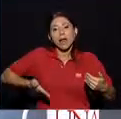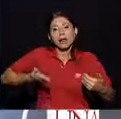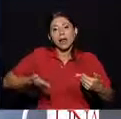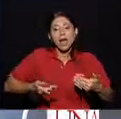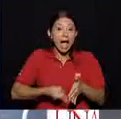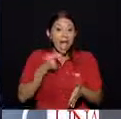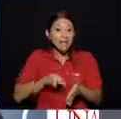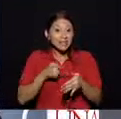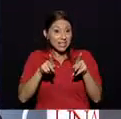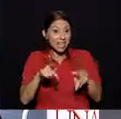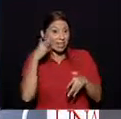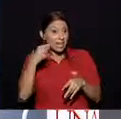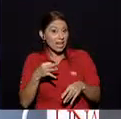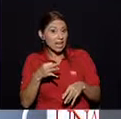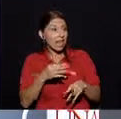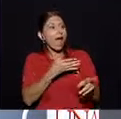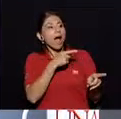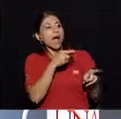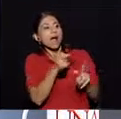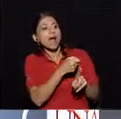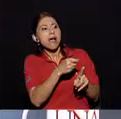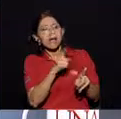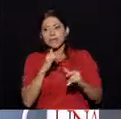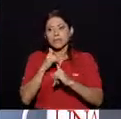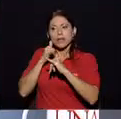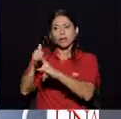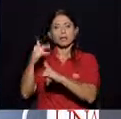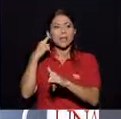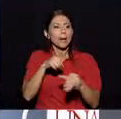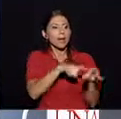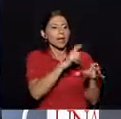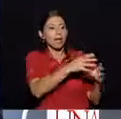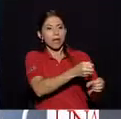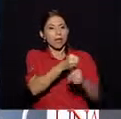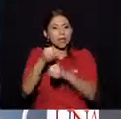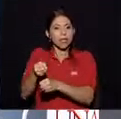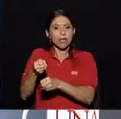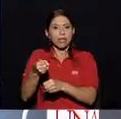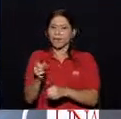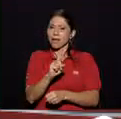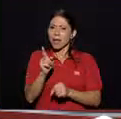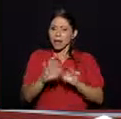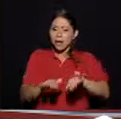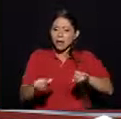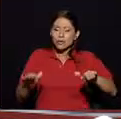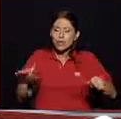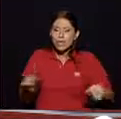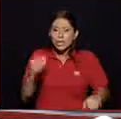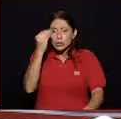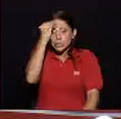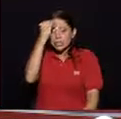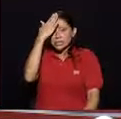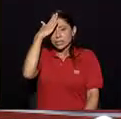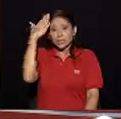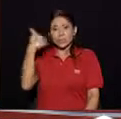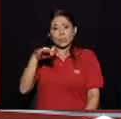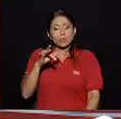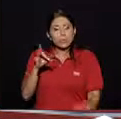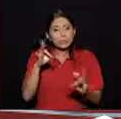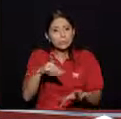algo, esos son alertas que hay que identificarlas tempranamente. Pero en el tanto el sistema